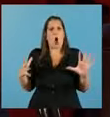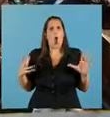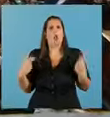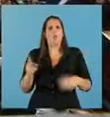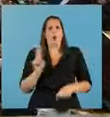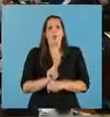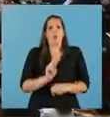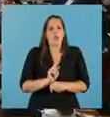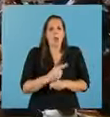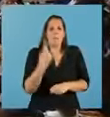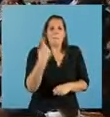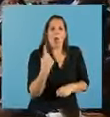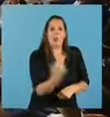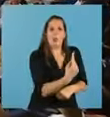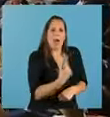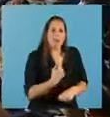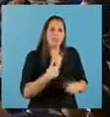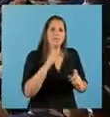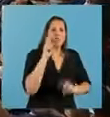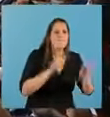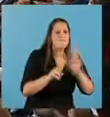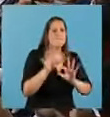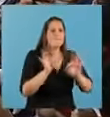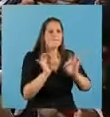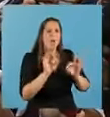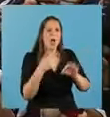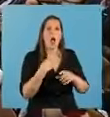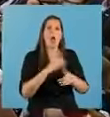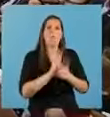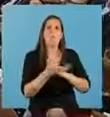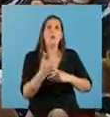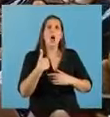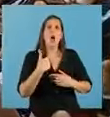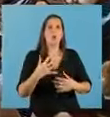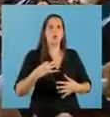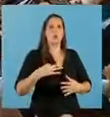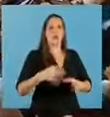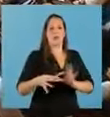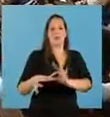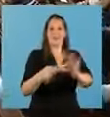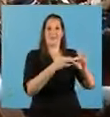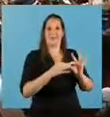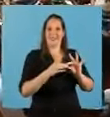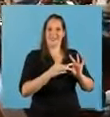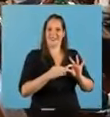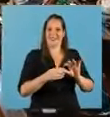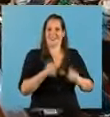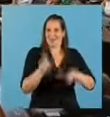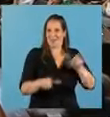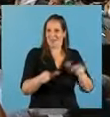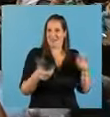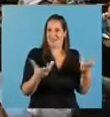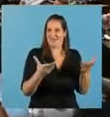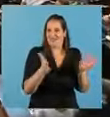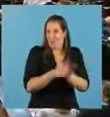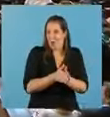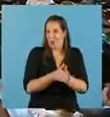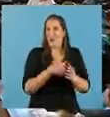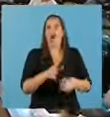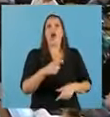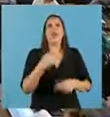concertar prioridades estratégicas en el marco de un nuevo contrato de ciudadanía social. Necesitamos un programa de